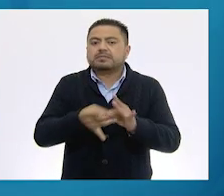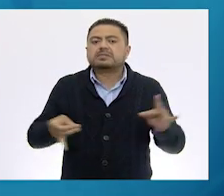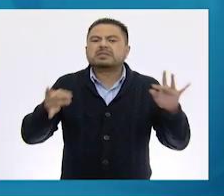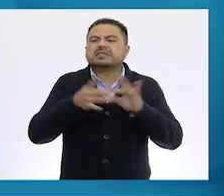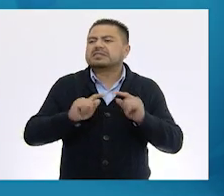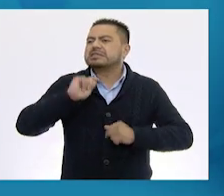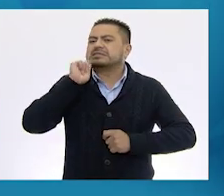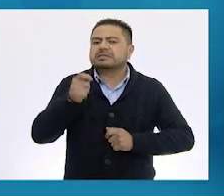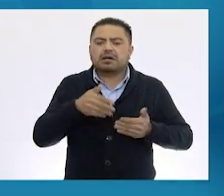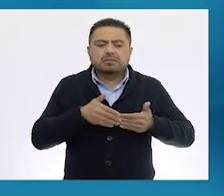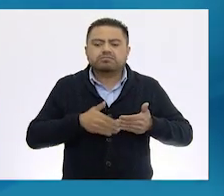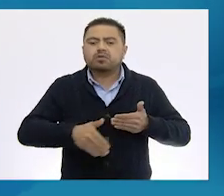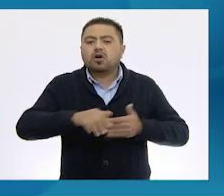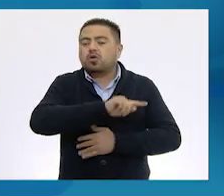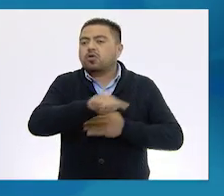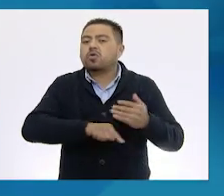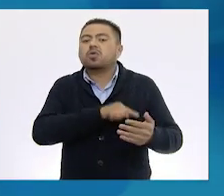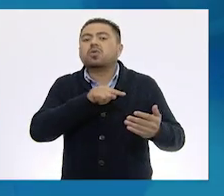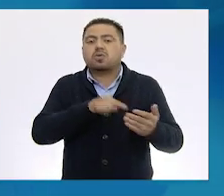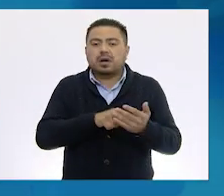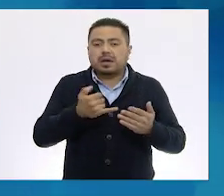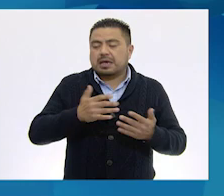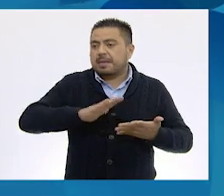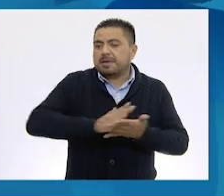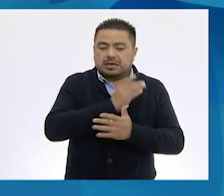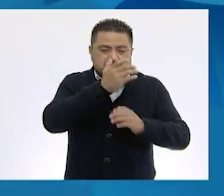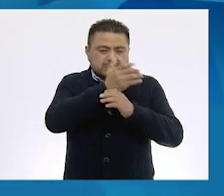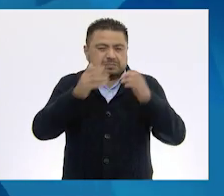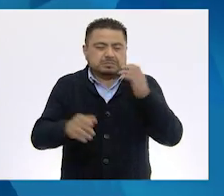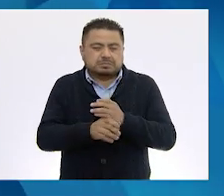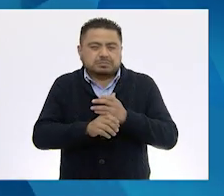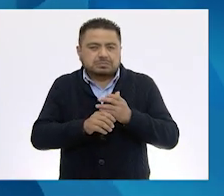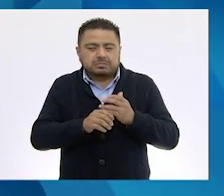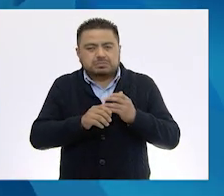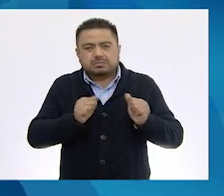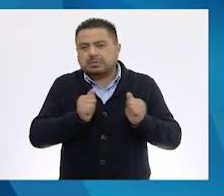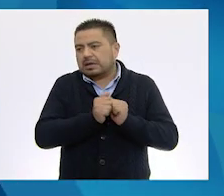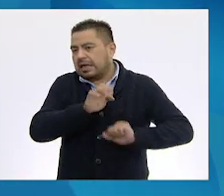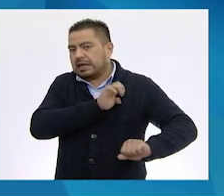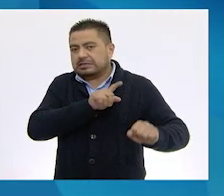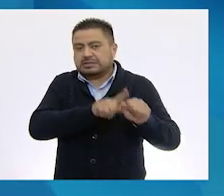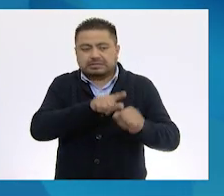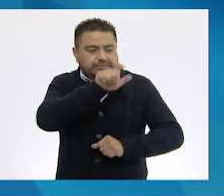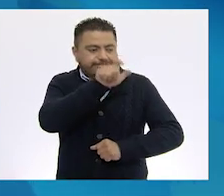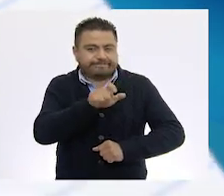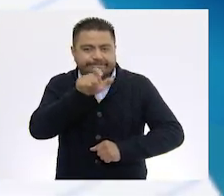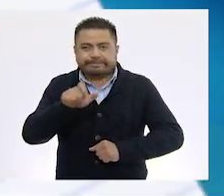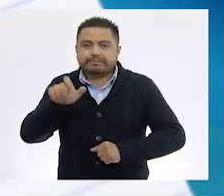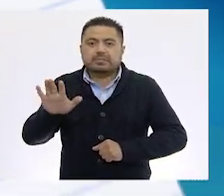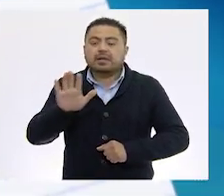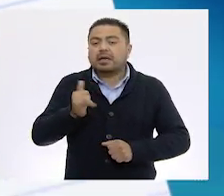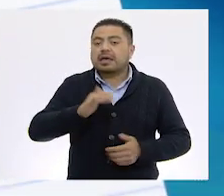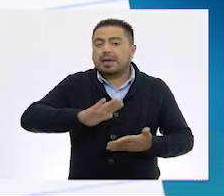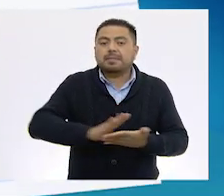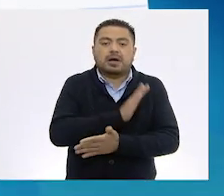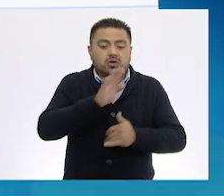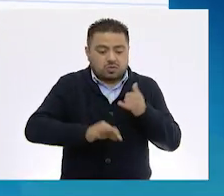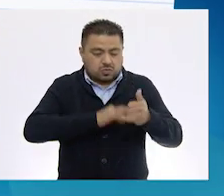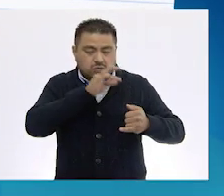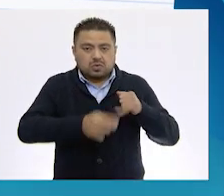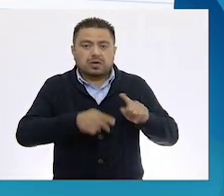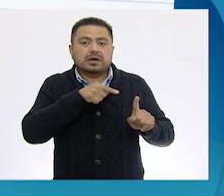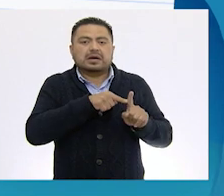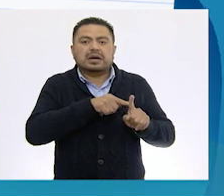un tiempo, lugar y aspecto o aspectos en específico. Y por